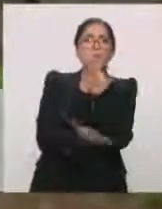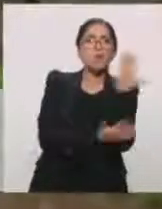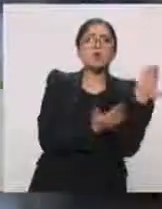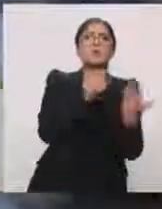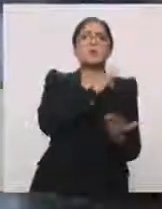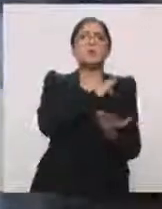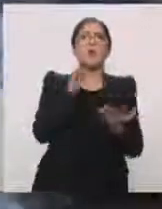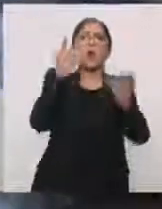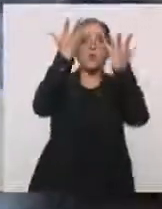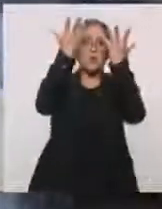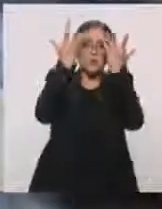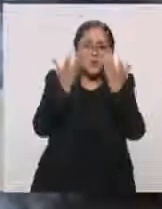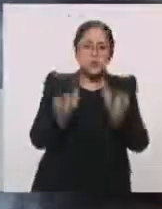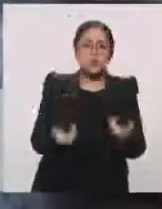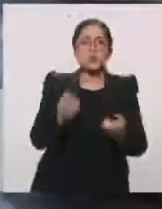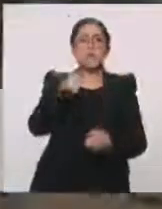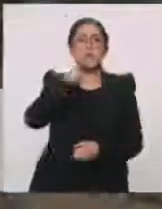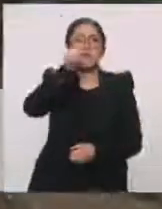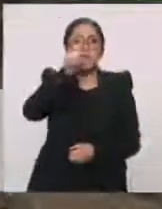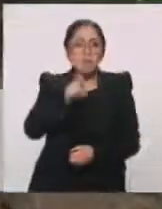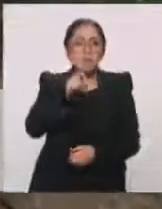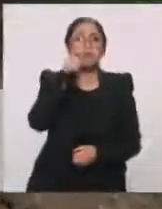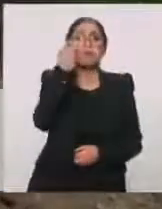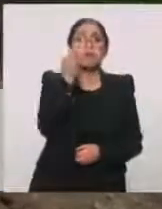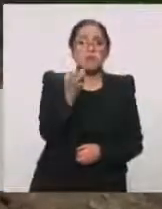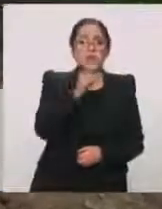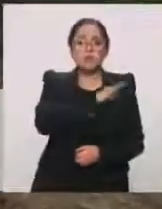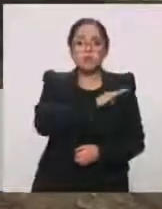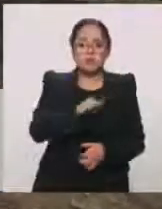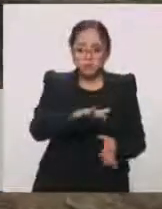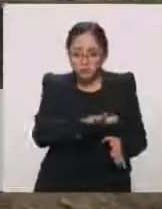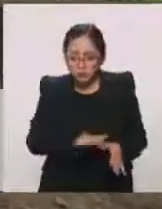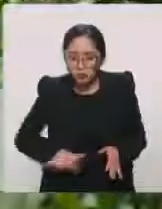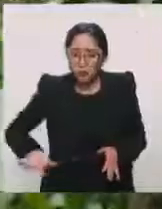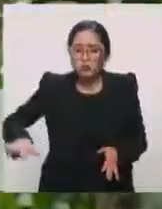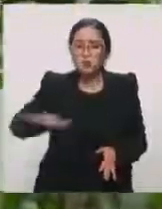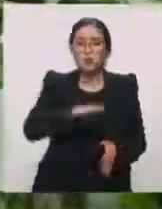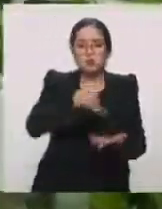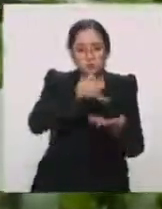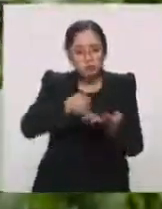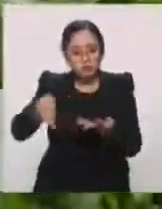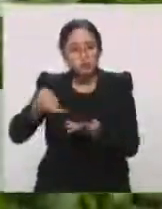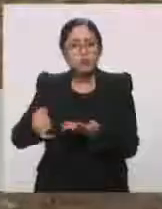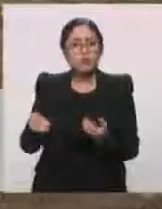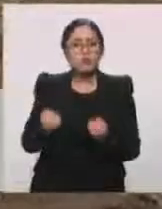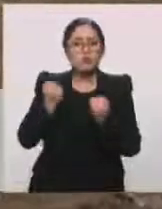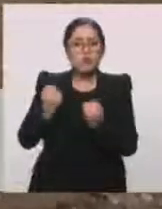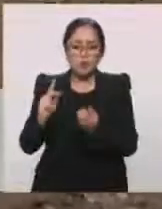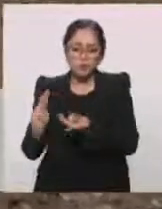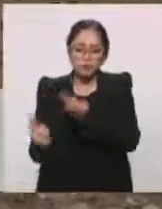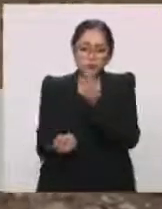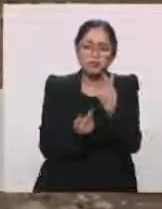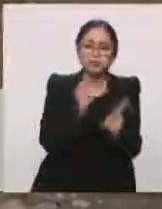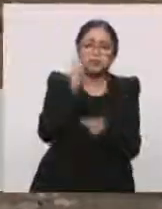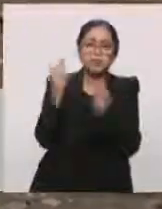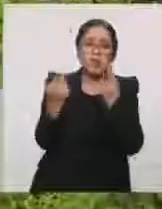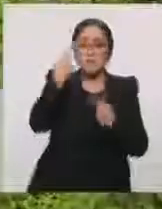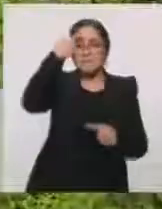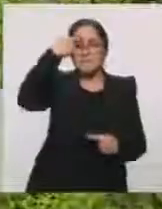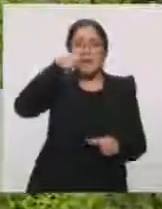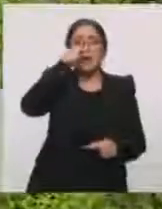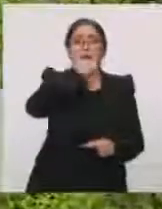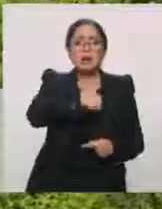agua, y eso nos permite tener suelos ricos, fuertes, que a su vez impide que haya tantos